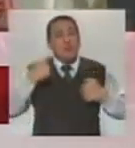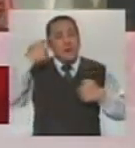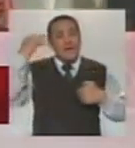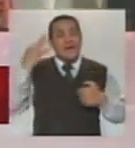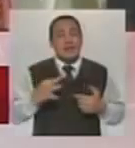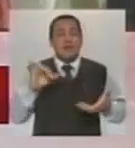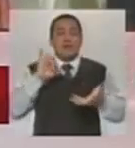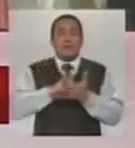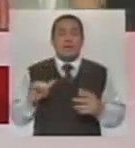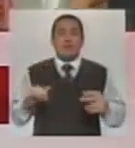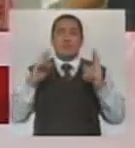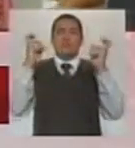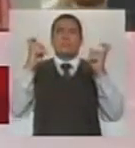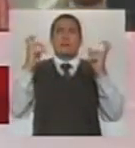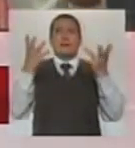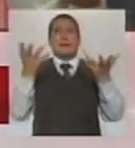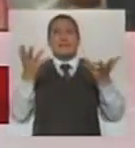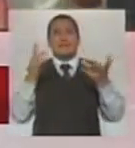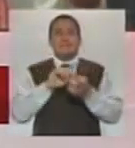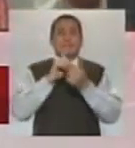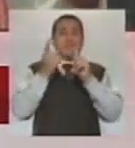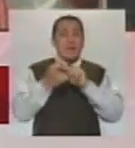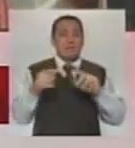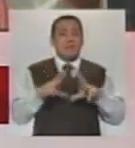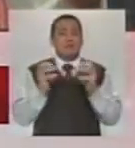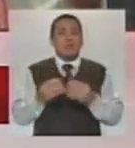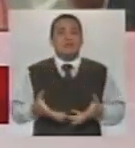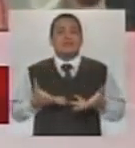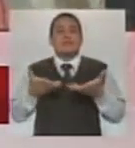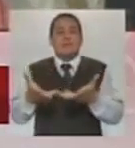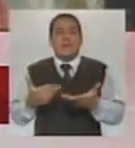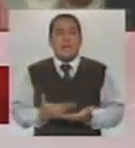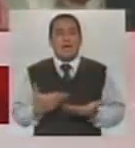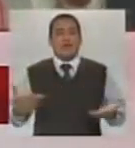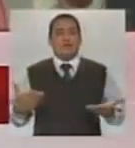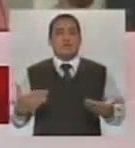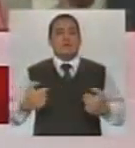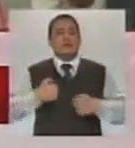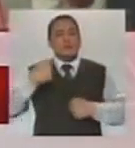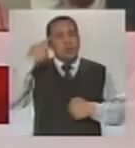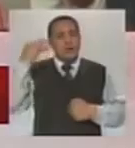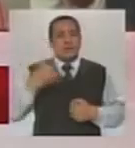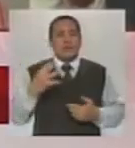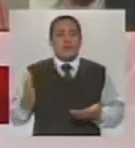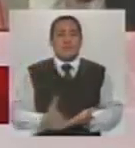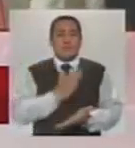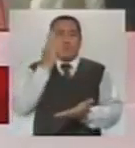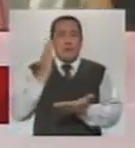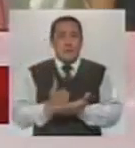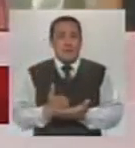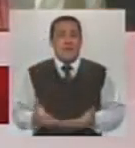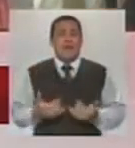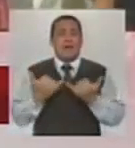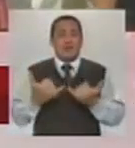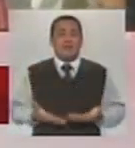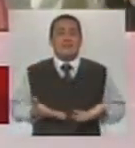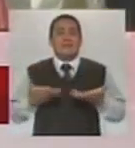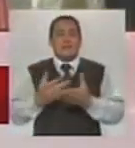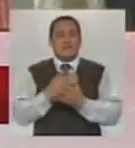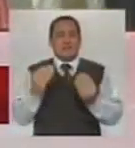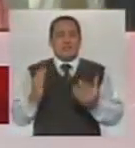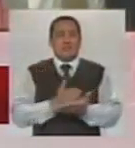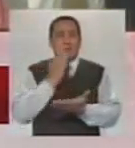fallo polémico justamente da lugar a este tipo de cosas. Creo que el problema vino por este fallo, que fue bastante